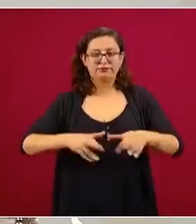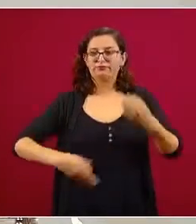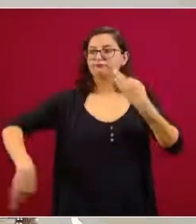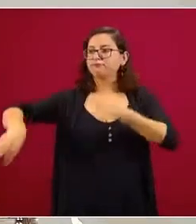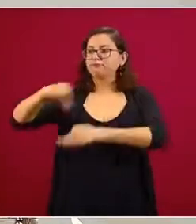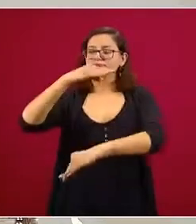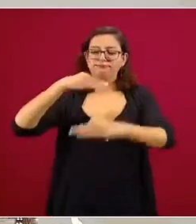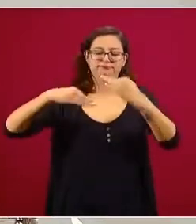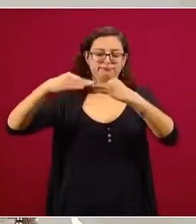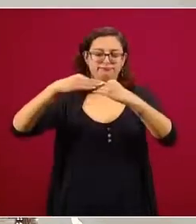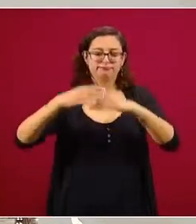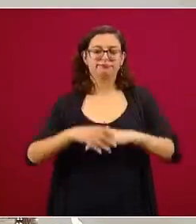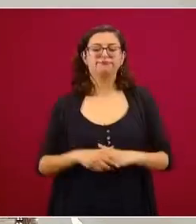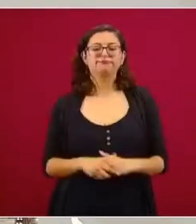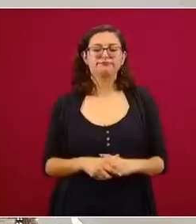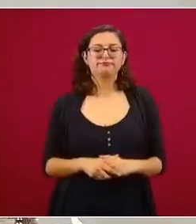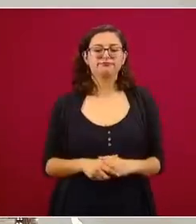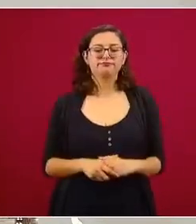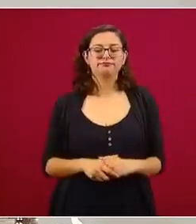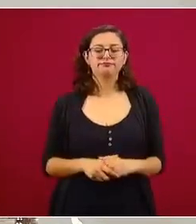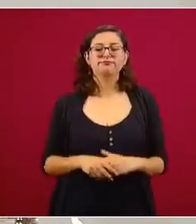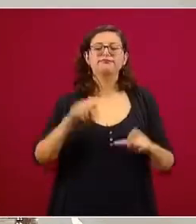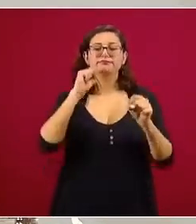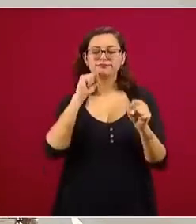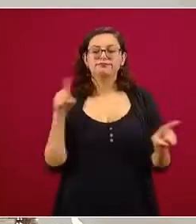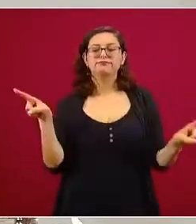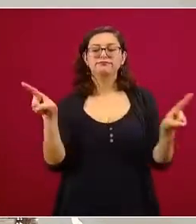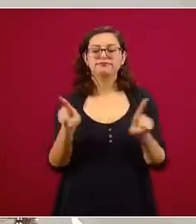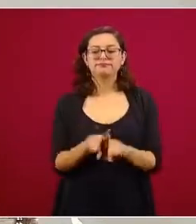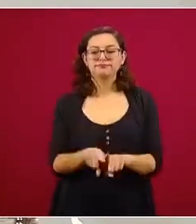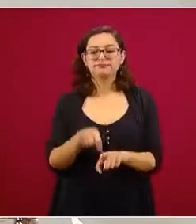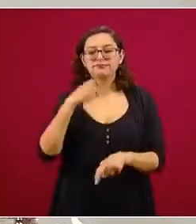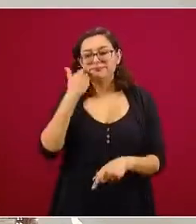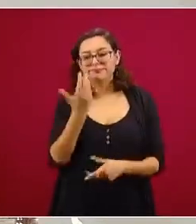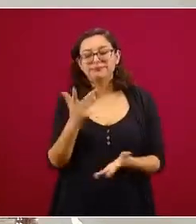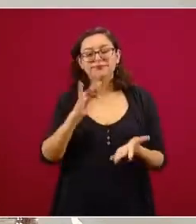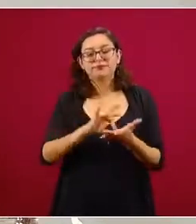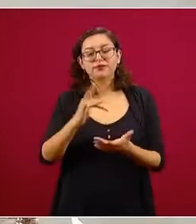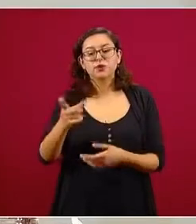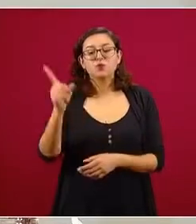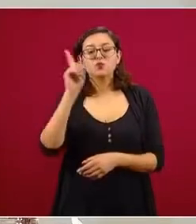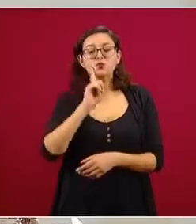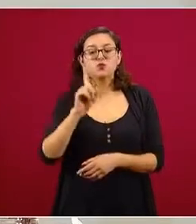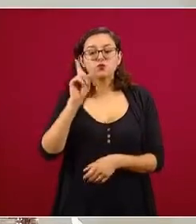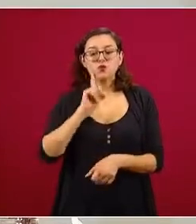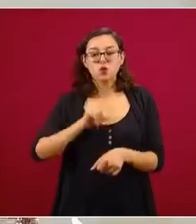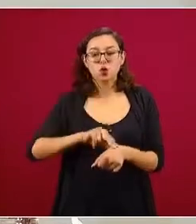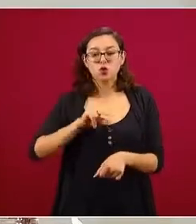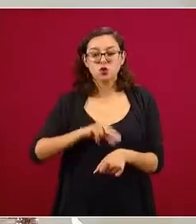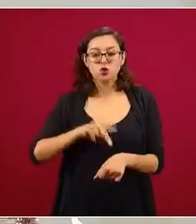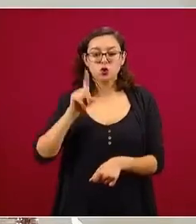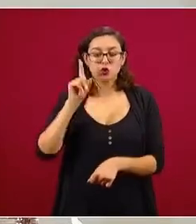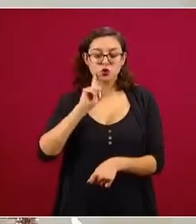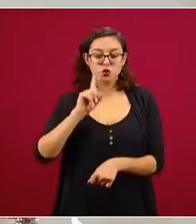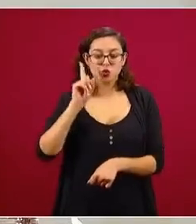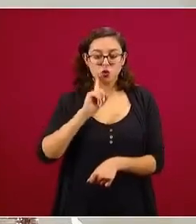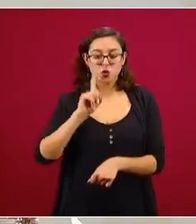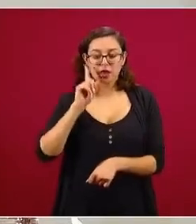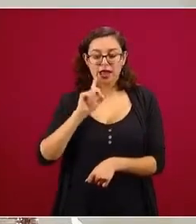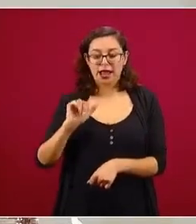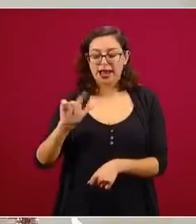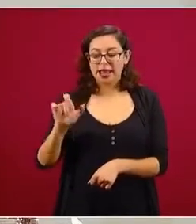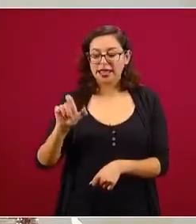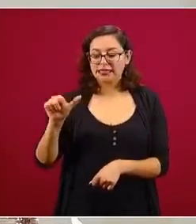presidentes. Quiero también agradecer a la doctora Aletze de la Torre Rosas, responsable de